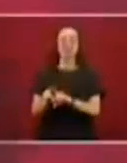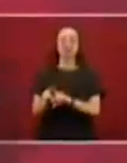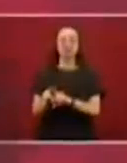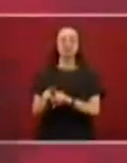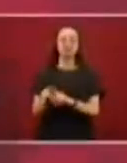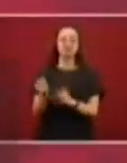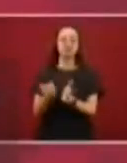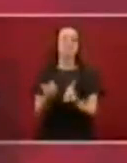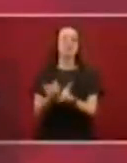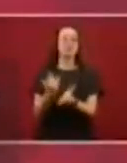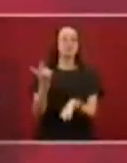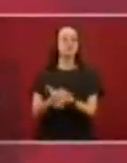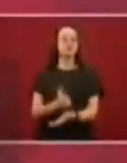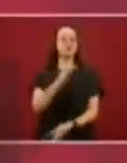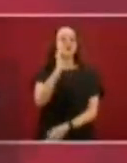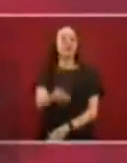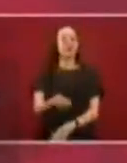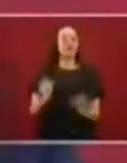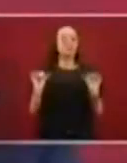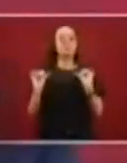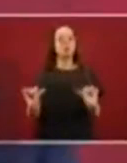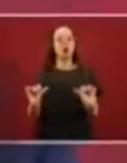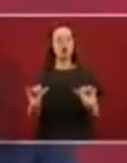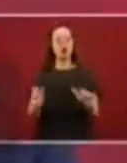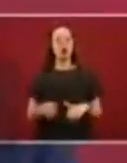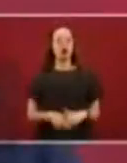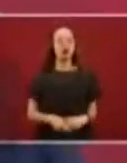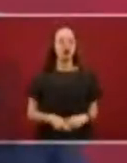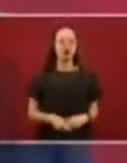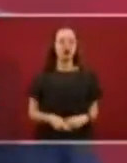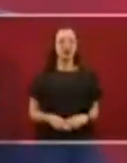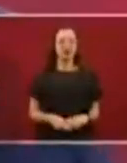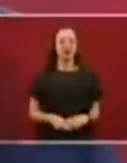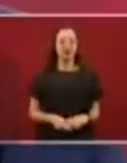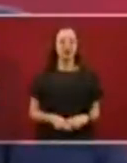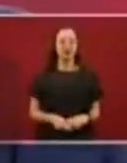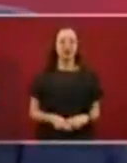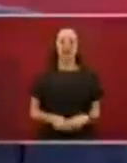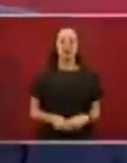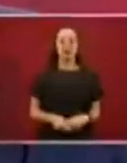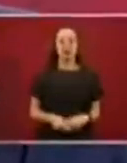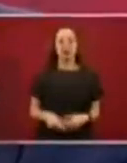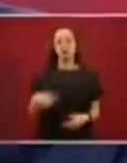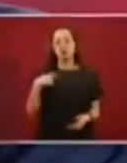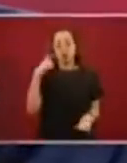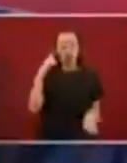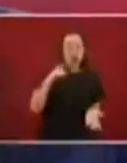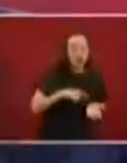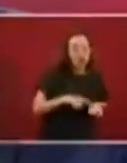no pagaban los impuestos y no soy hablando al tanteo